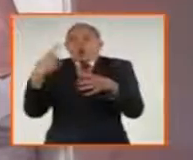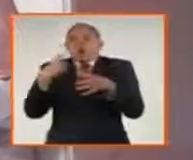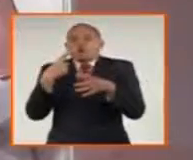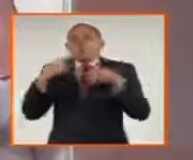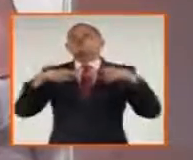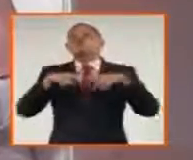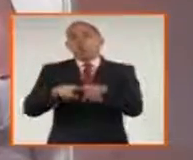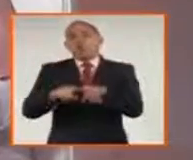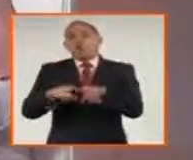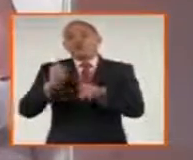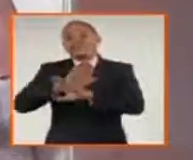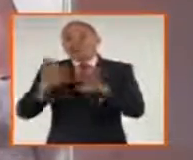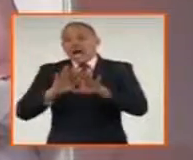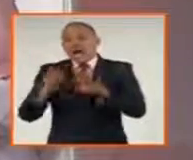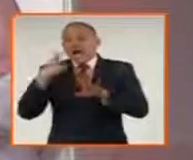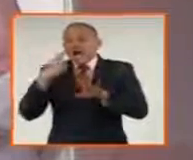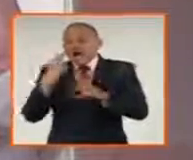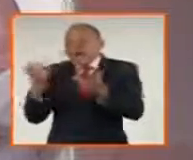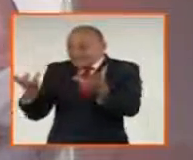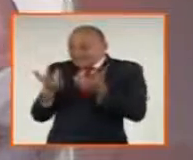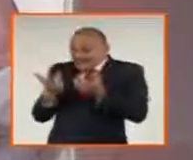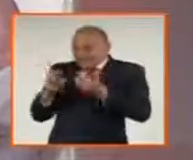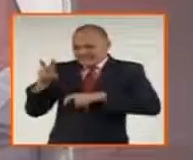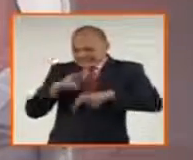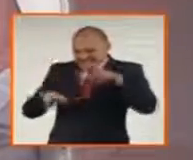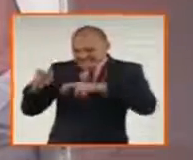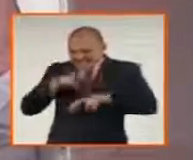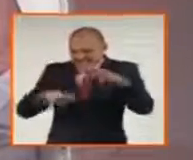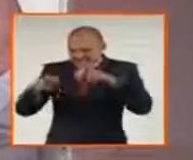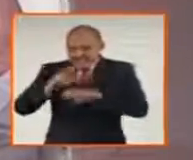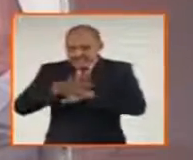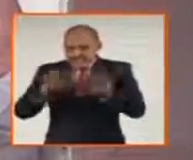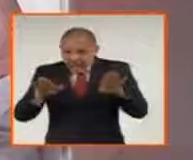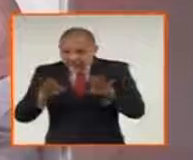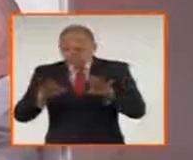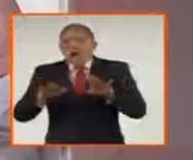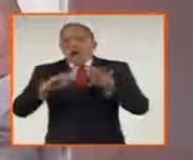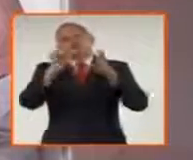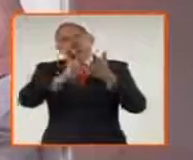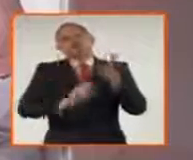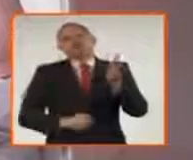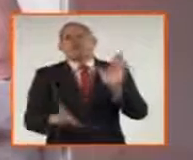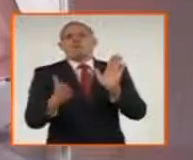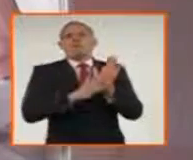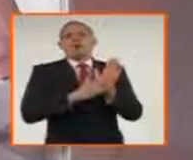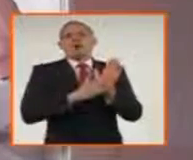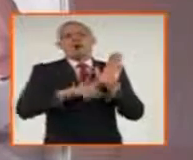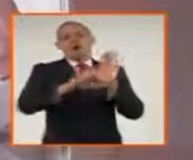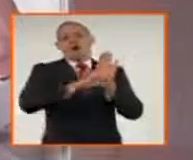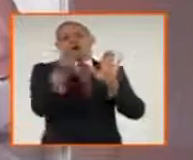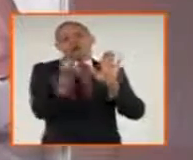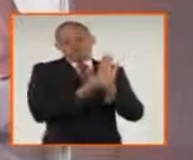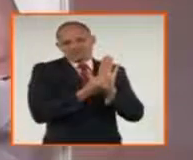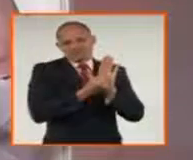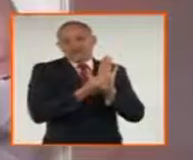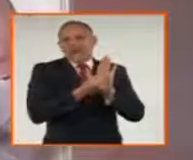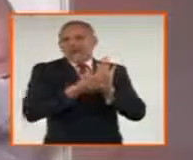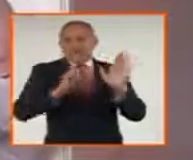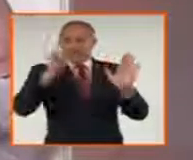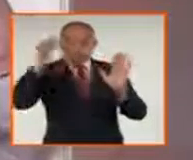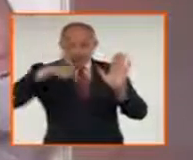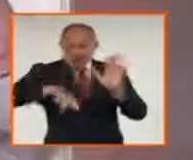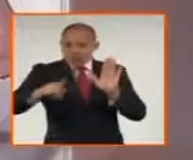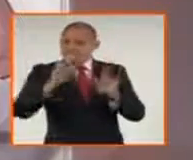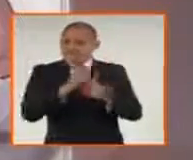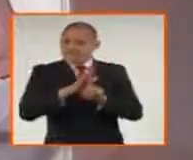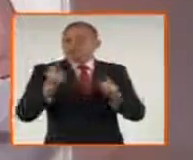que ya está además a disposición de toda la población para que lo estudie y se vea ahí reflejado. Yo no